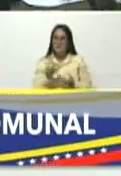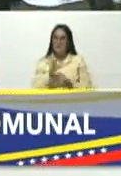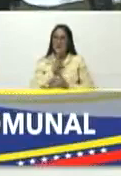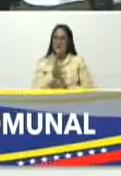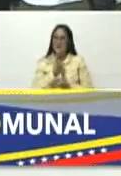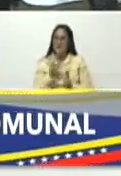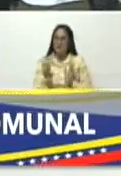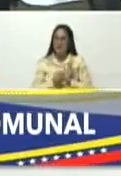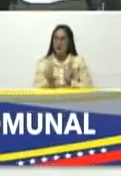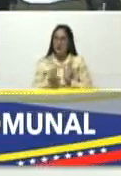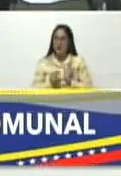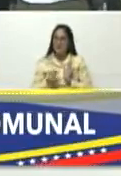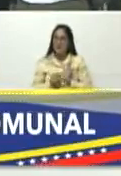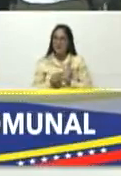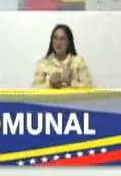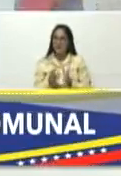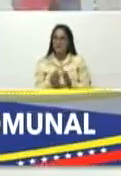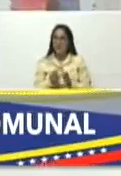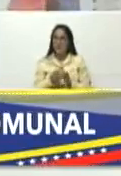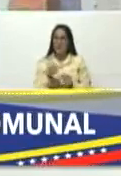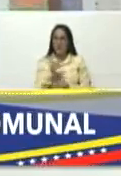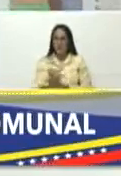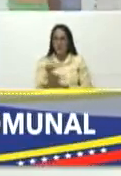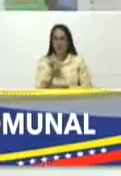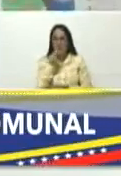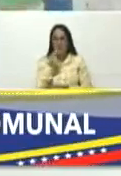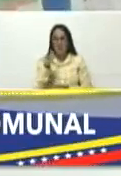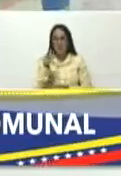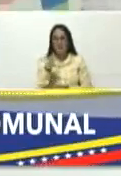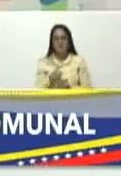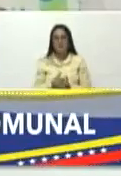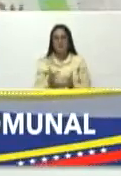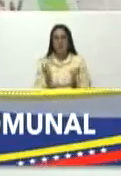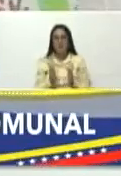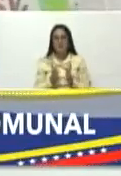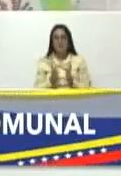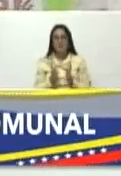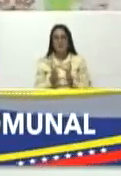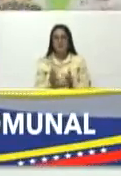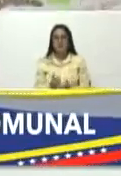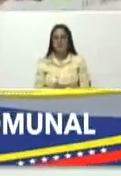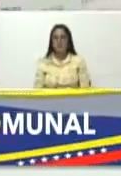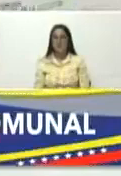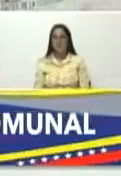de maneras oportunas a nuestro pueblo. Le damos el pase, presidente.